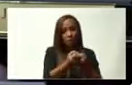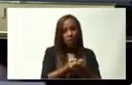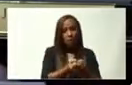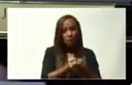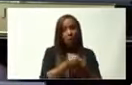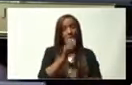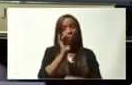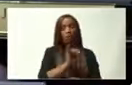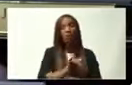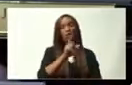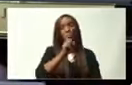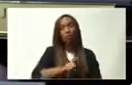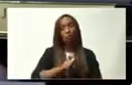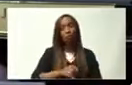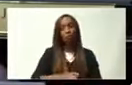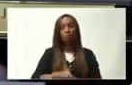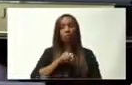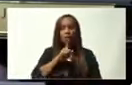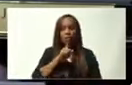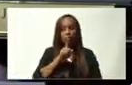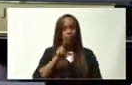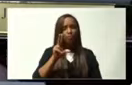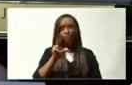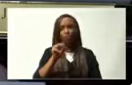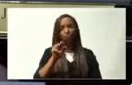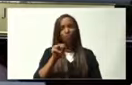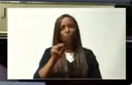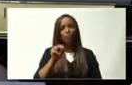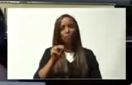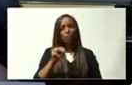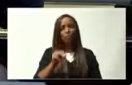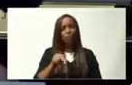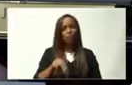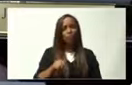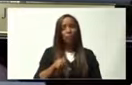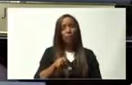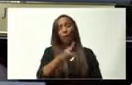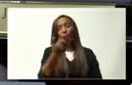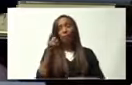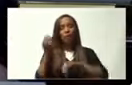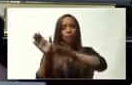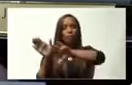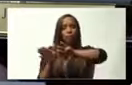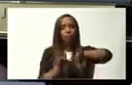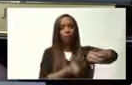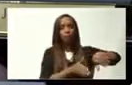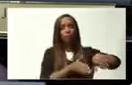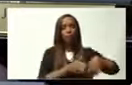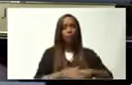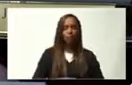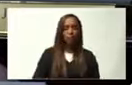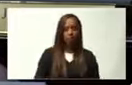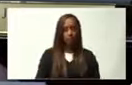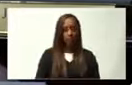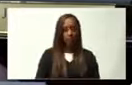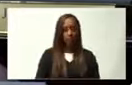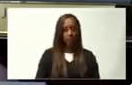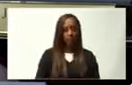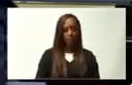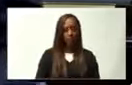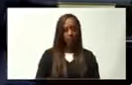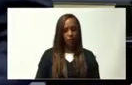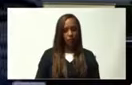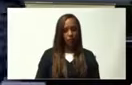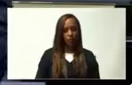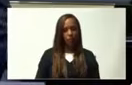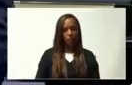Y poniendo un punto aparte, y creo que de las inquietudes que despertamos hace un momento, cuando hablábamos